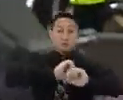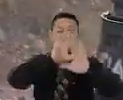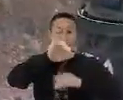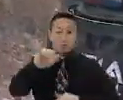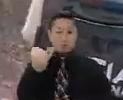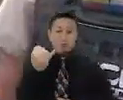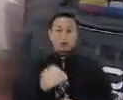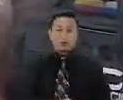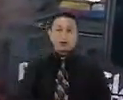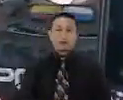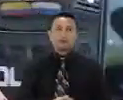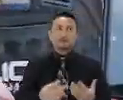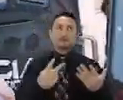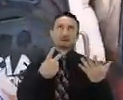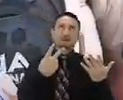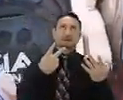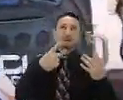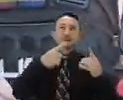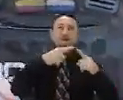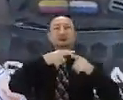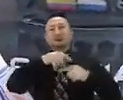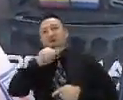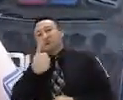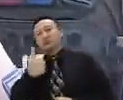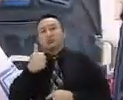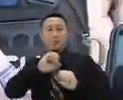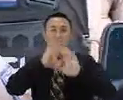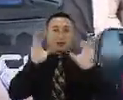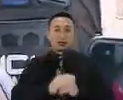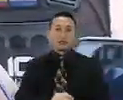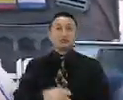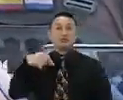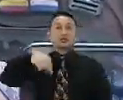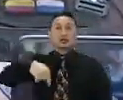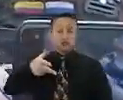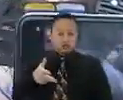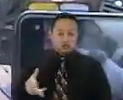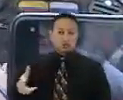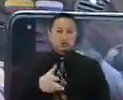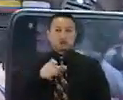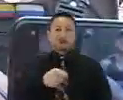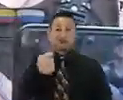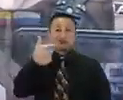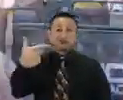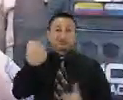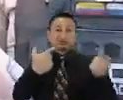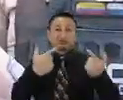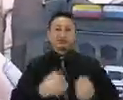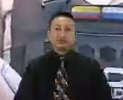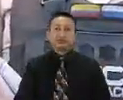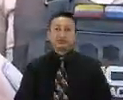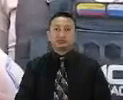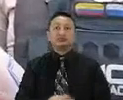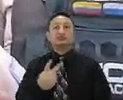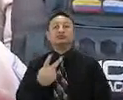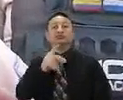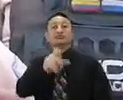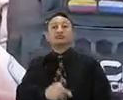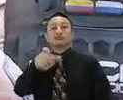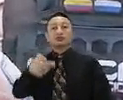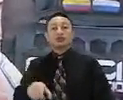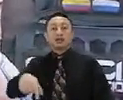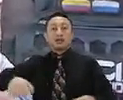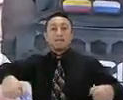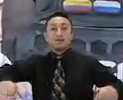jueves. 7:00 a 7:10 de la mañana se suscitó un evento violento correspondiente con una tentativa de sicariato. Ambos sospechosos se habrían trasladado